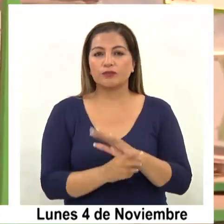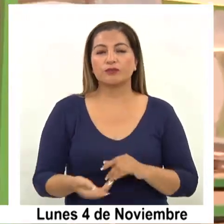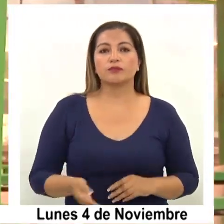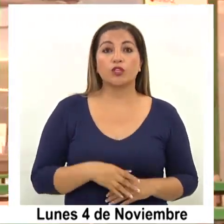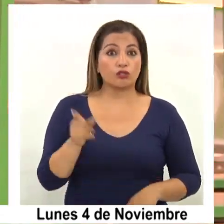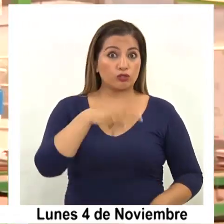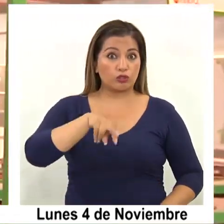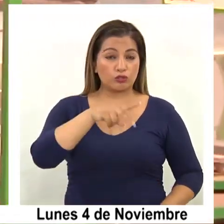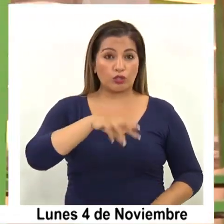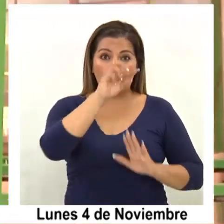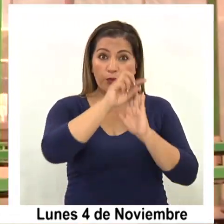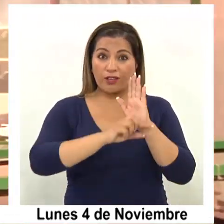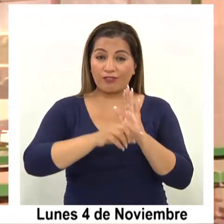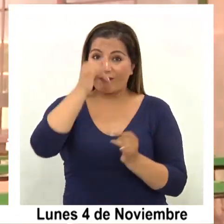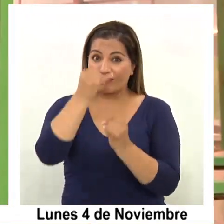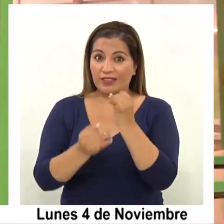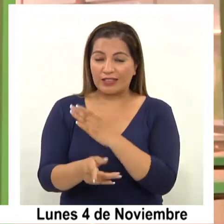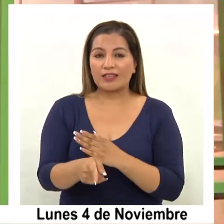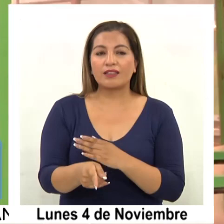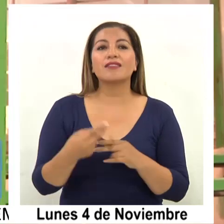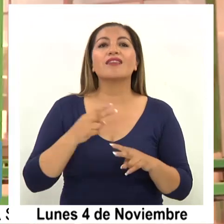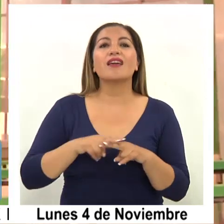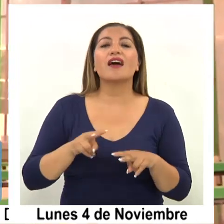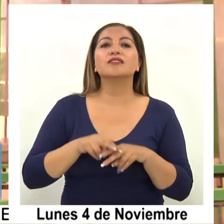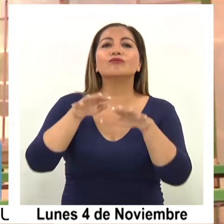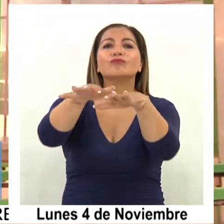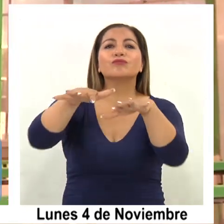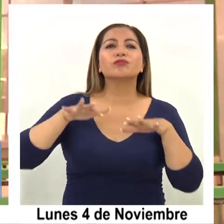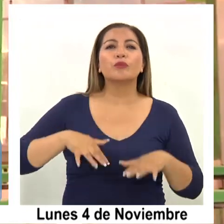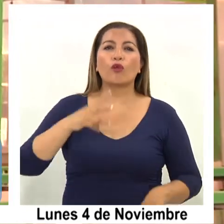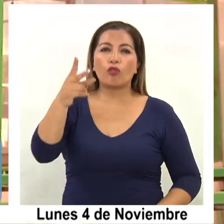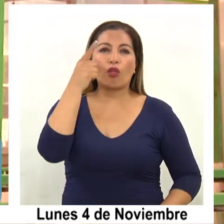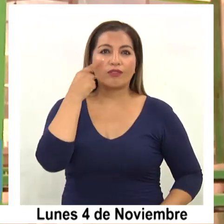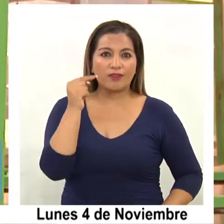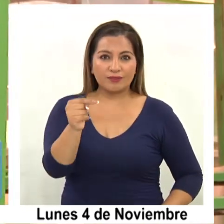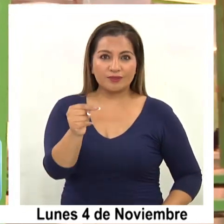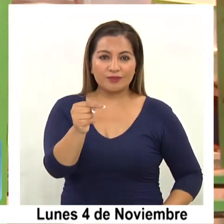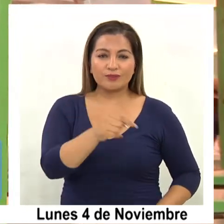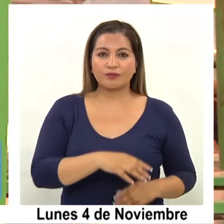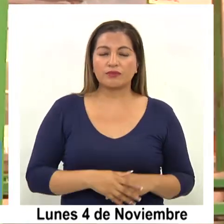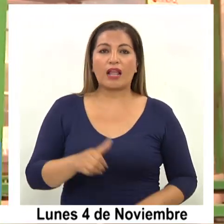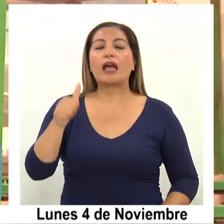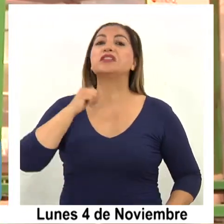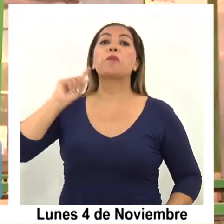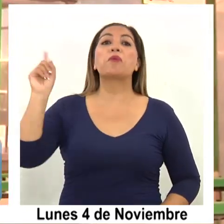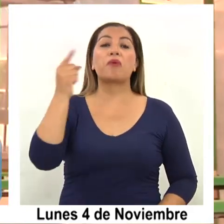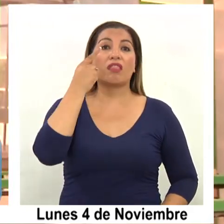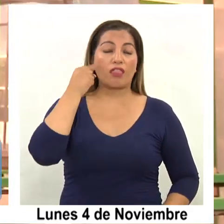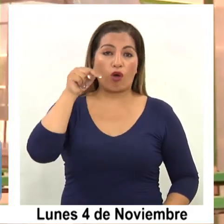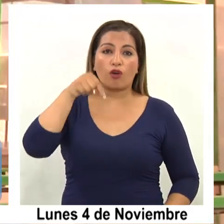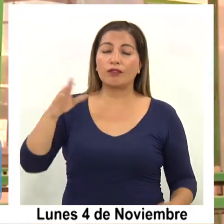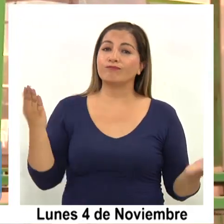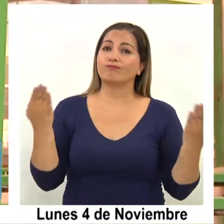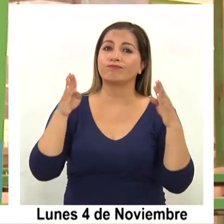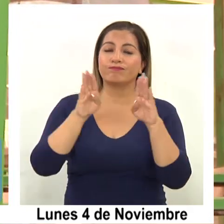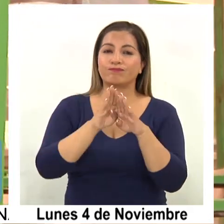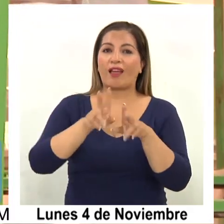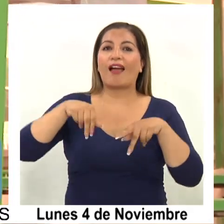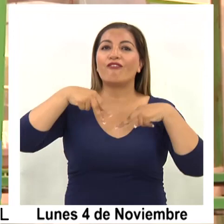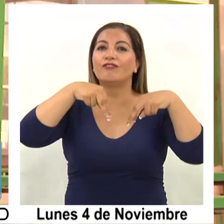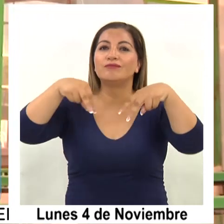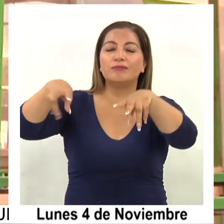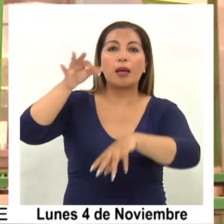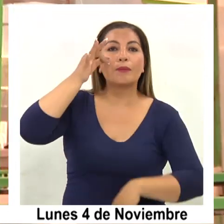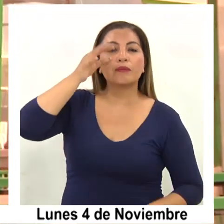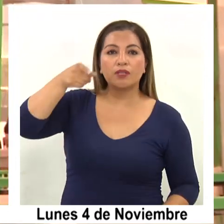en el término del proyecto y realizamos un seminario que consta de dos días. Ayer fue el primer día y un día cerramos con una salida de terreno,